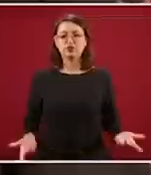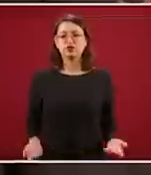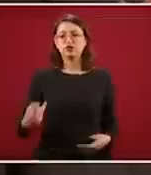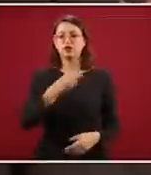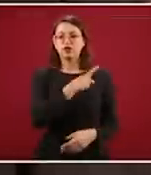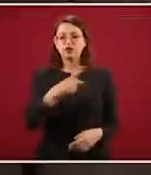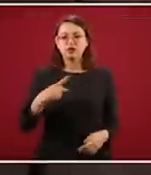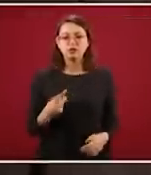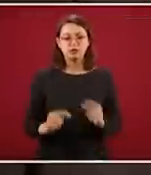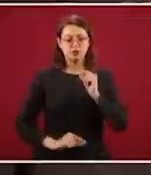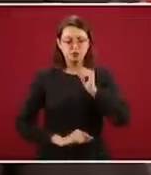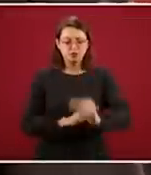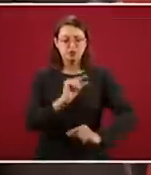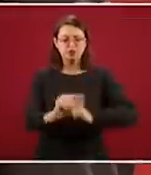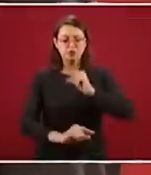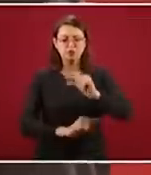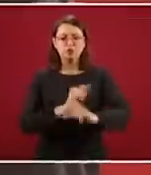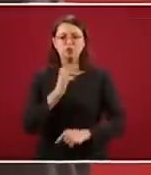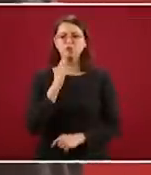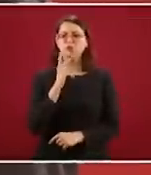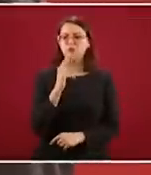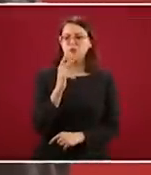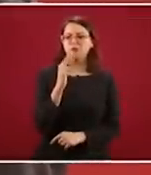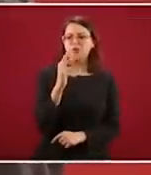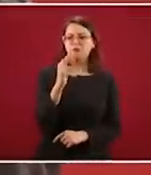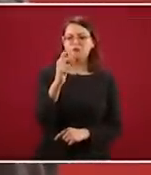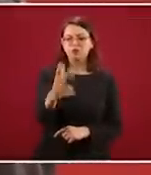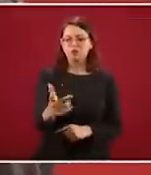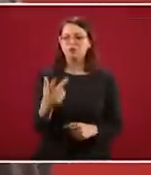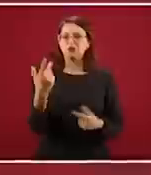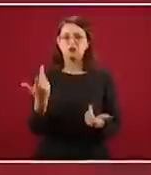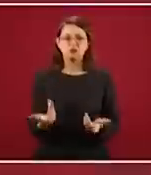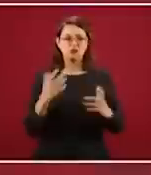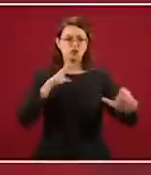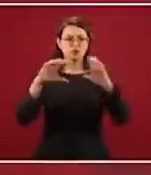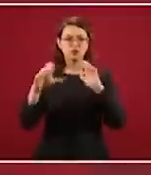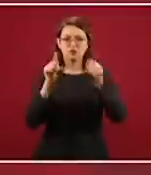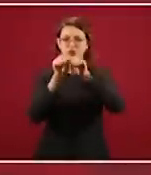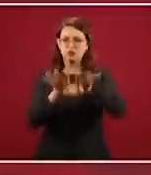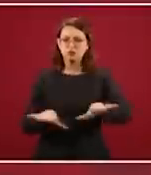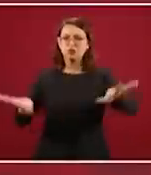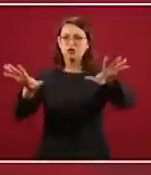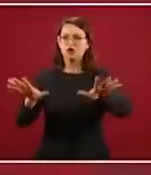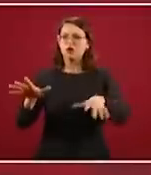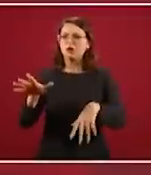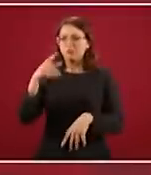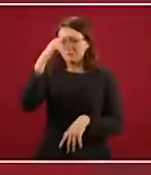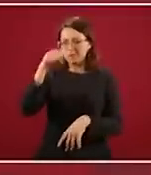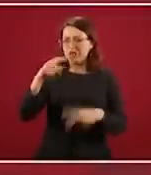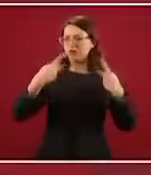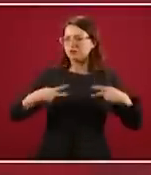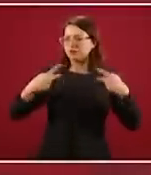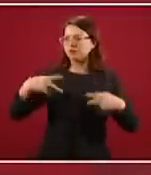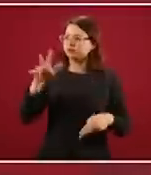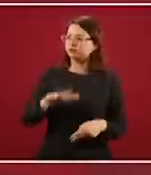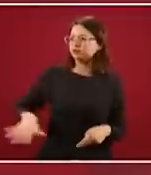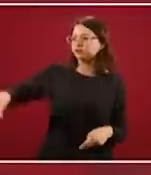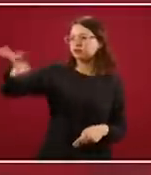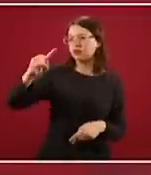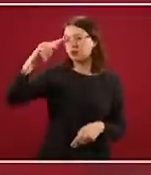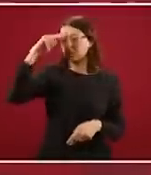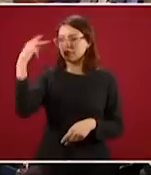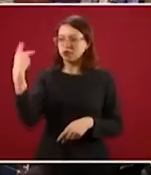mejorando todo lo relacionado con la comunicación, por respeto a la gente, por respeto al pueblo, por